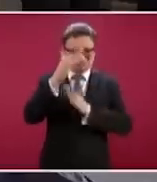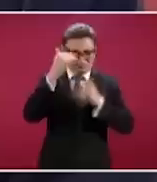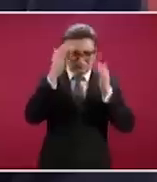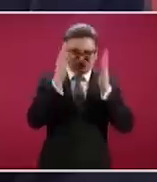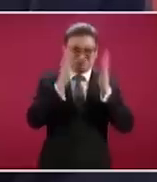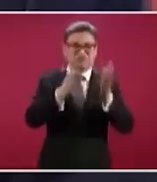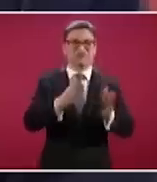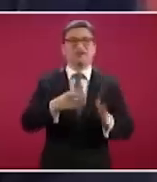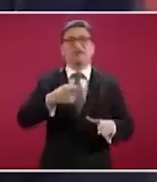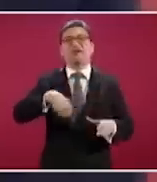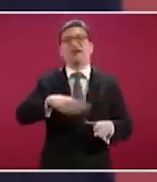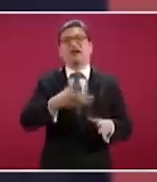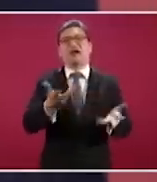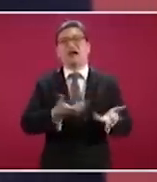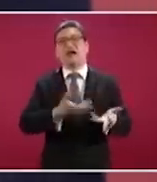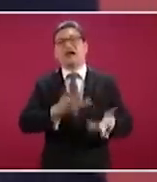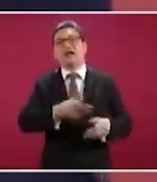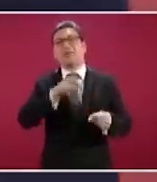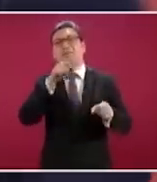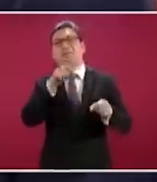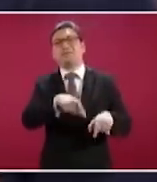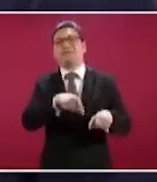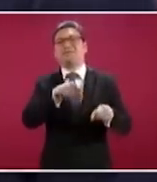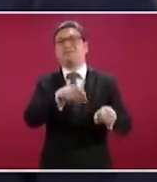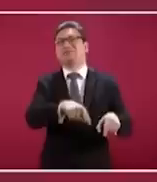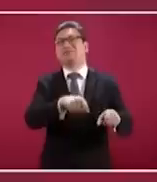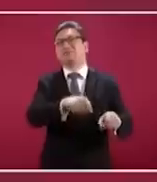actúen de la misma manera.